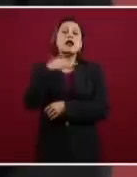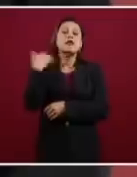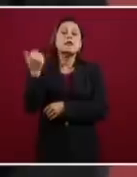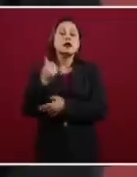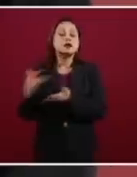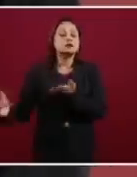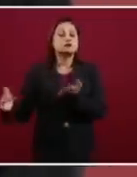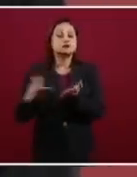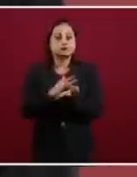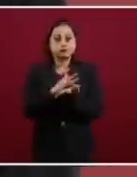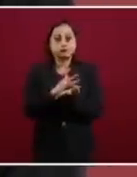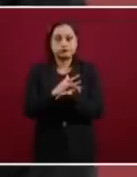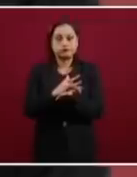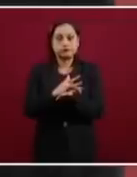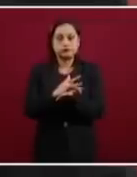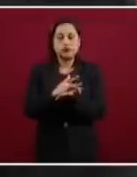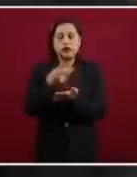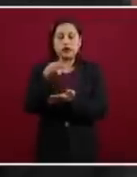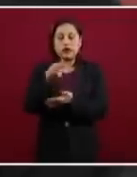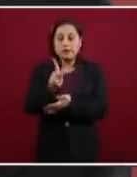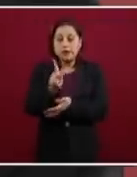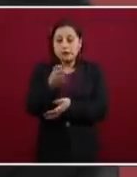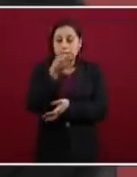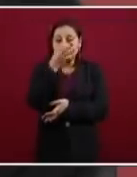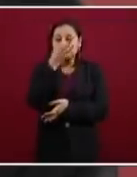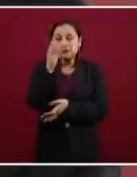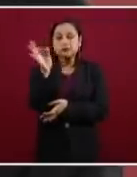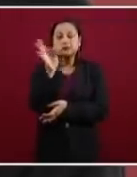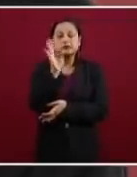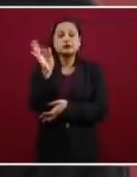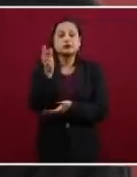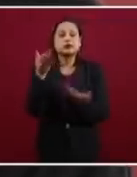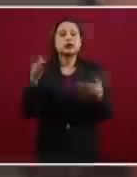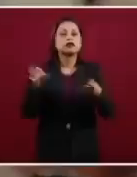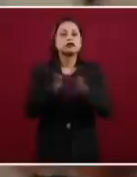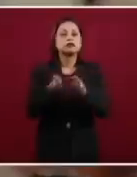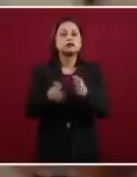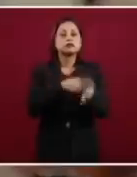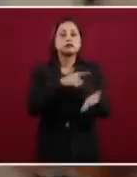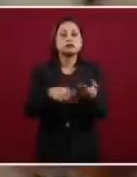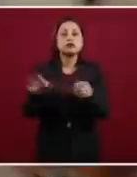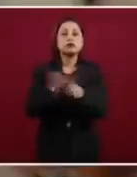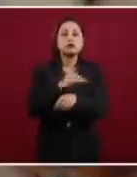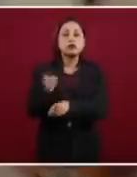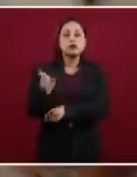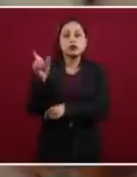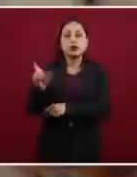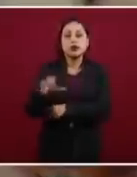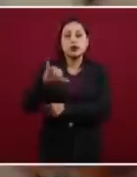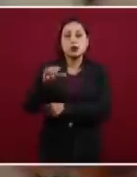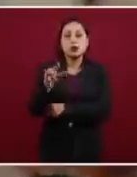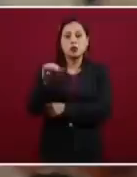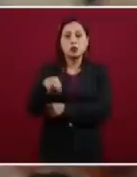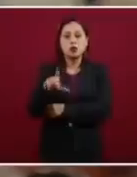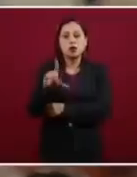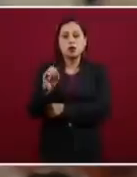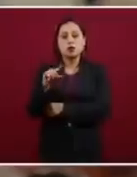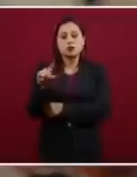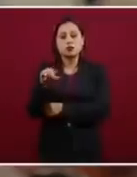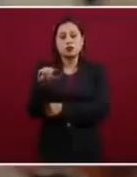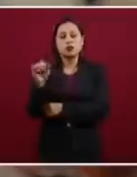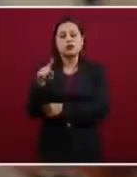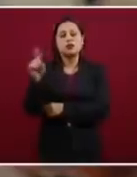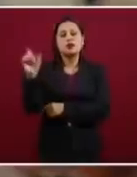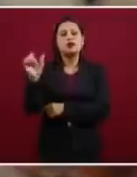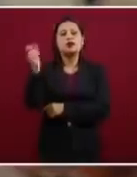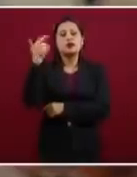el cual está en riesgo de ser suspendido pues juan lozano tovar ex director de pemex fertilizantes